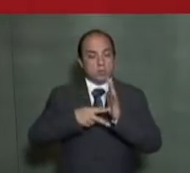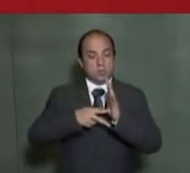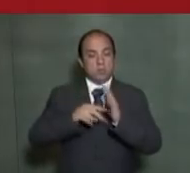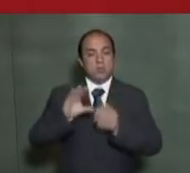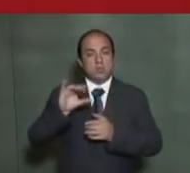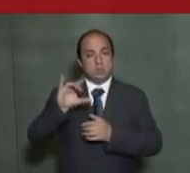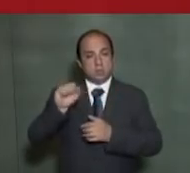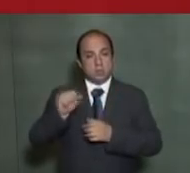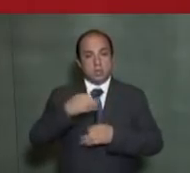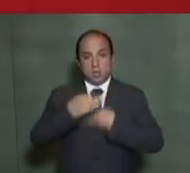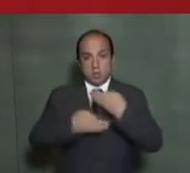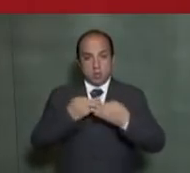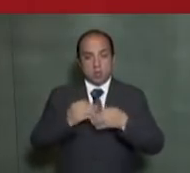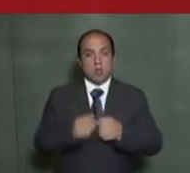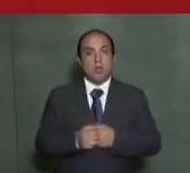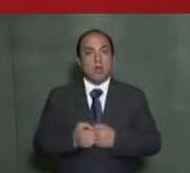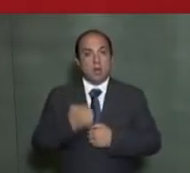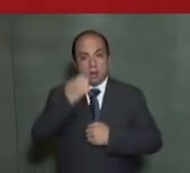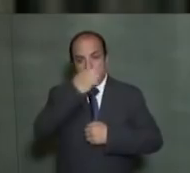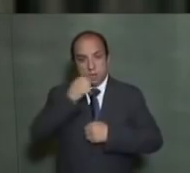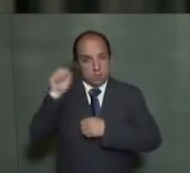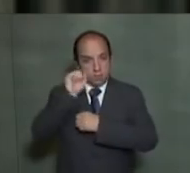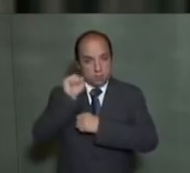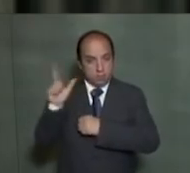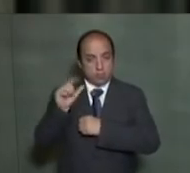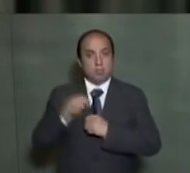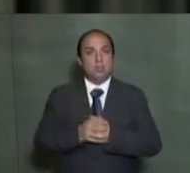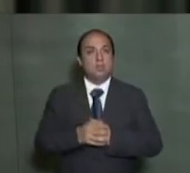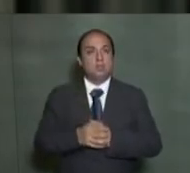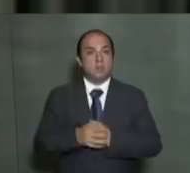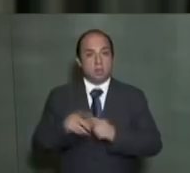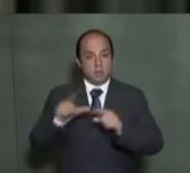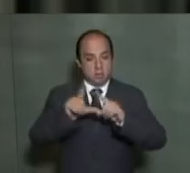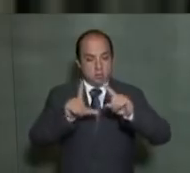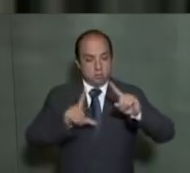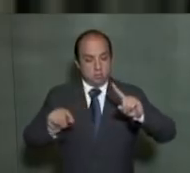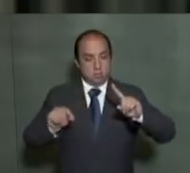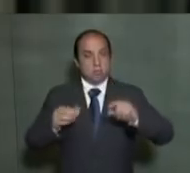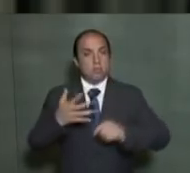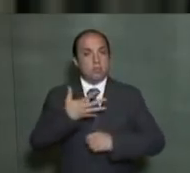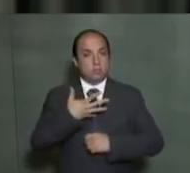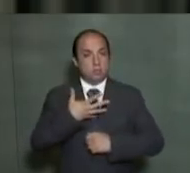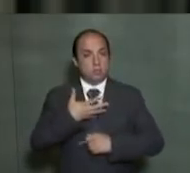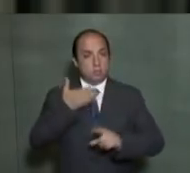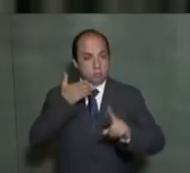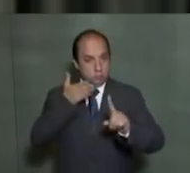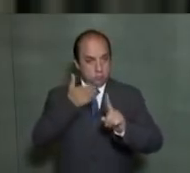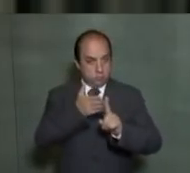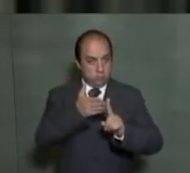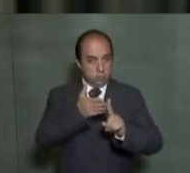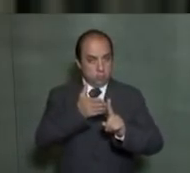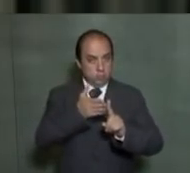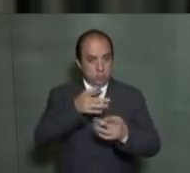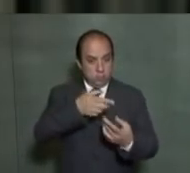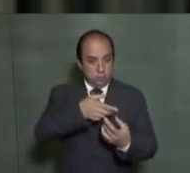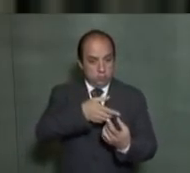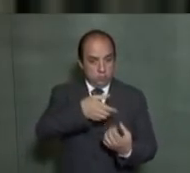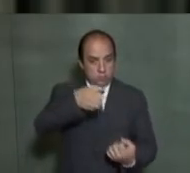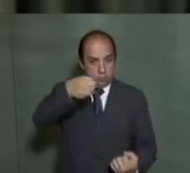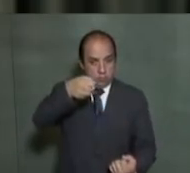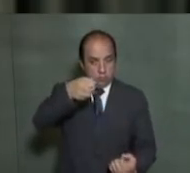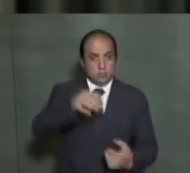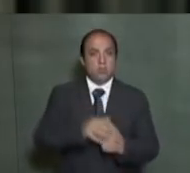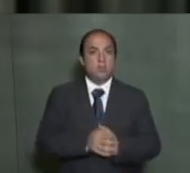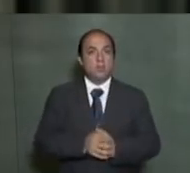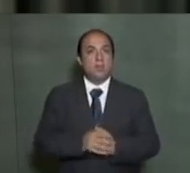y todos los colegios de profesionistas del país tenemos el objetivo constitucional